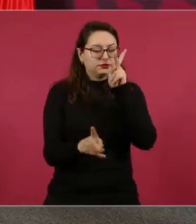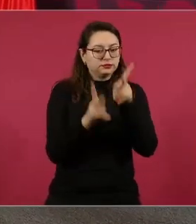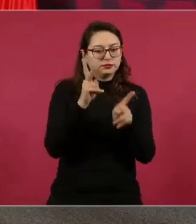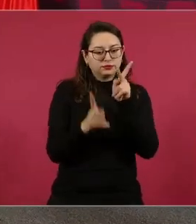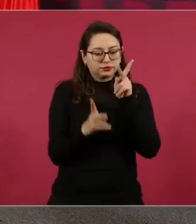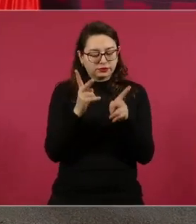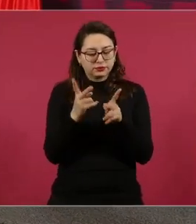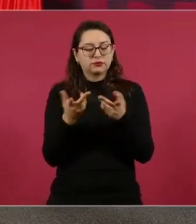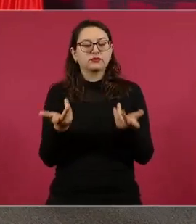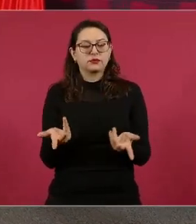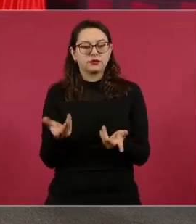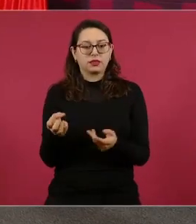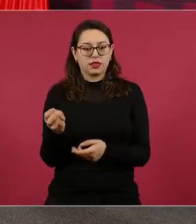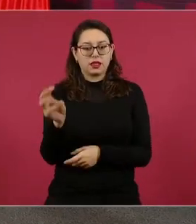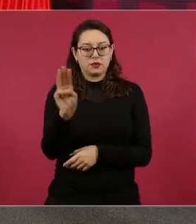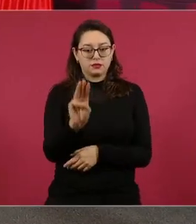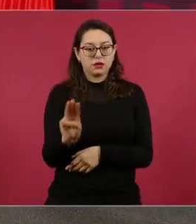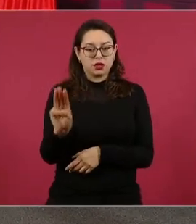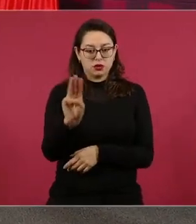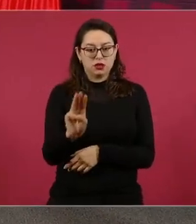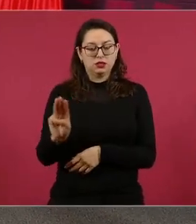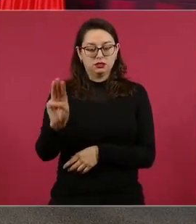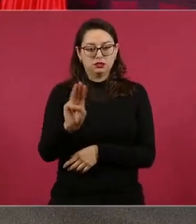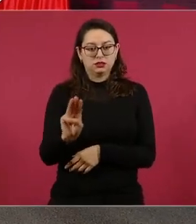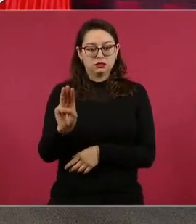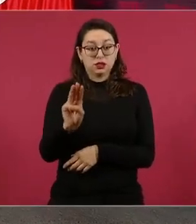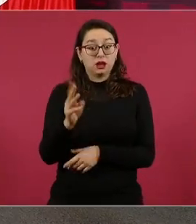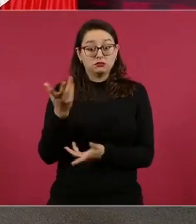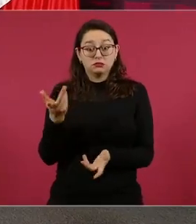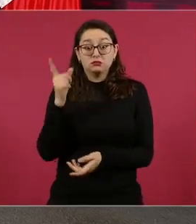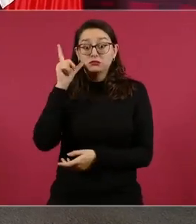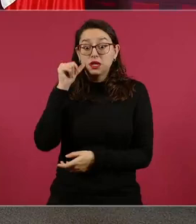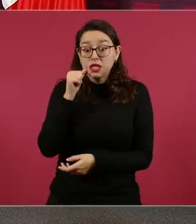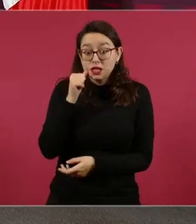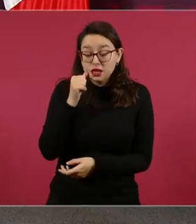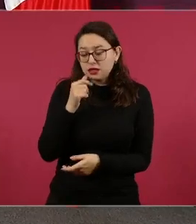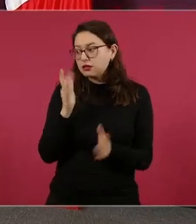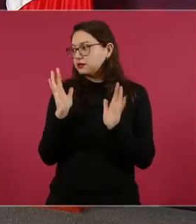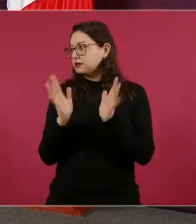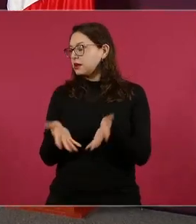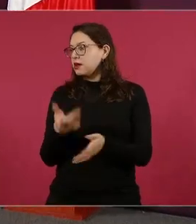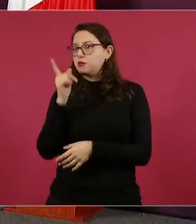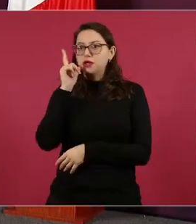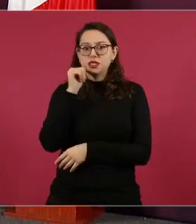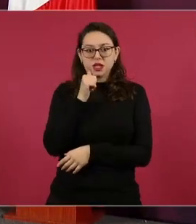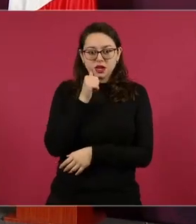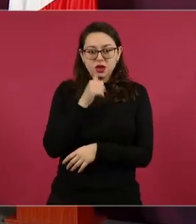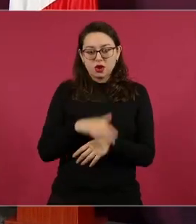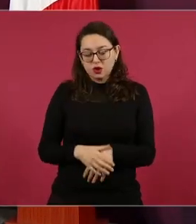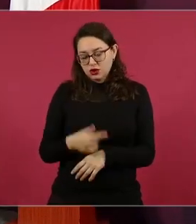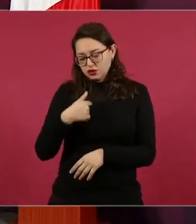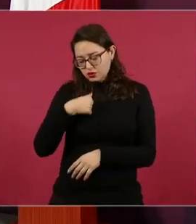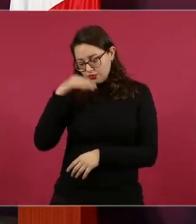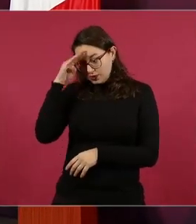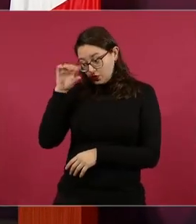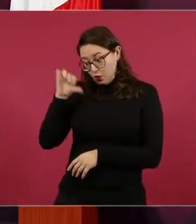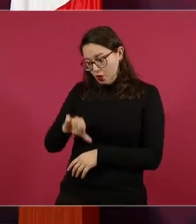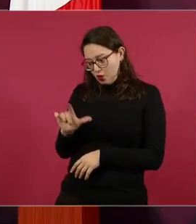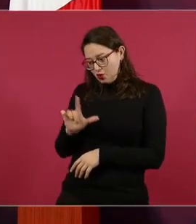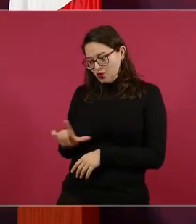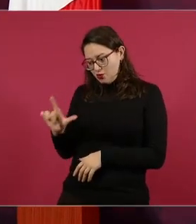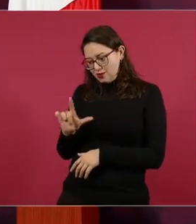Va a ser una reunión el miércoles. Ah, mañana. Sí, es que yo pensaba que era el lunes hoy.